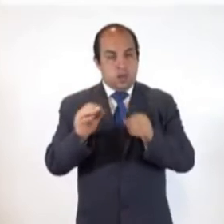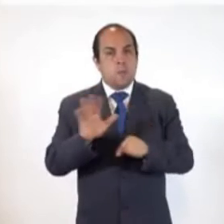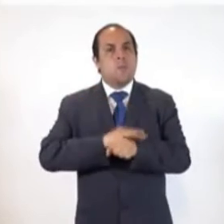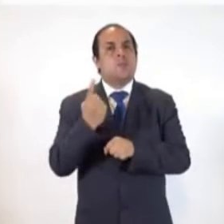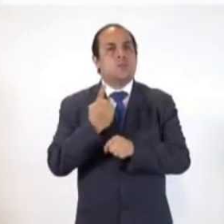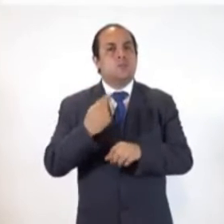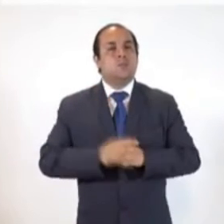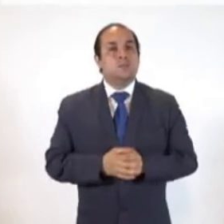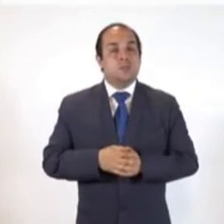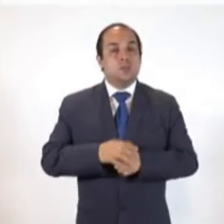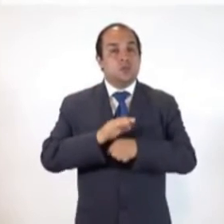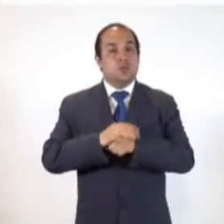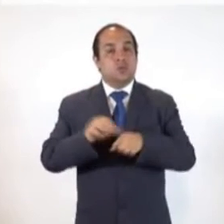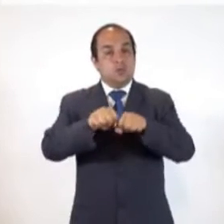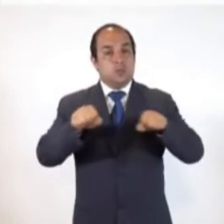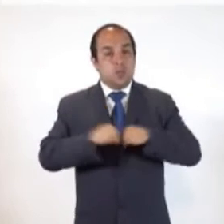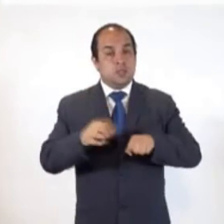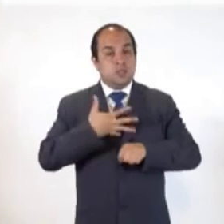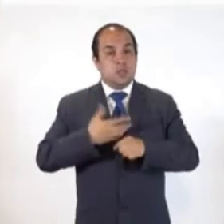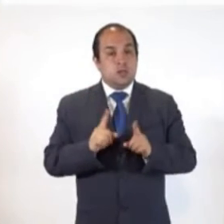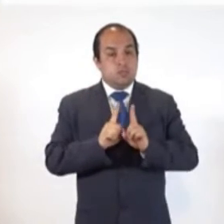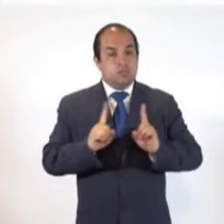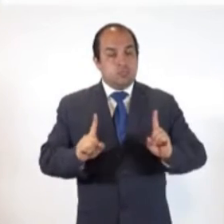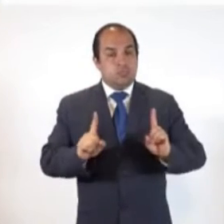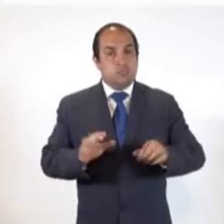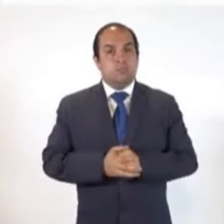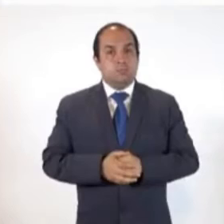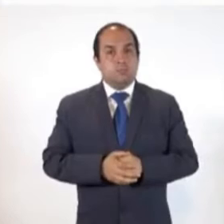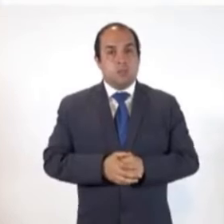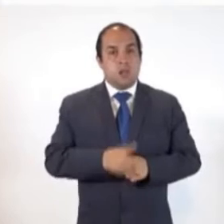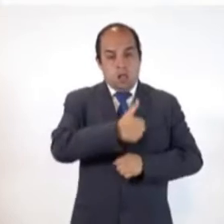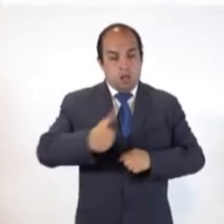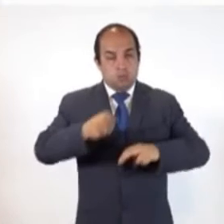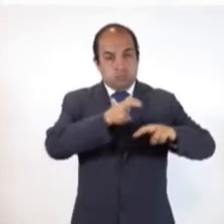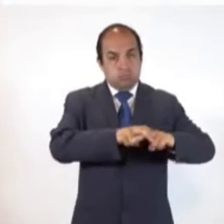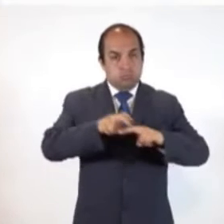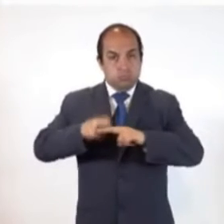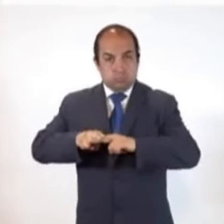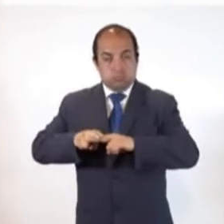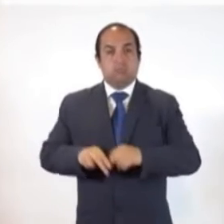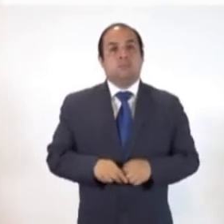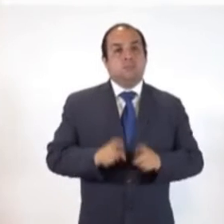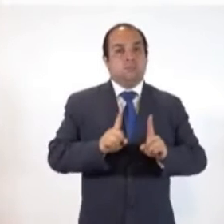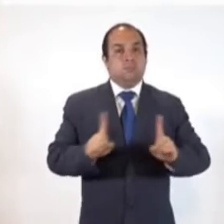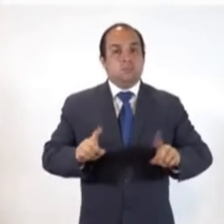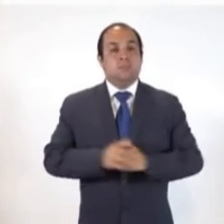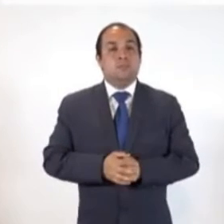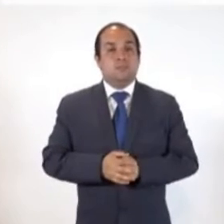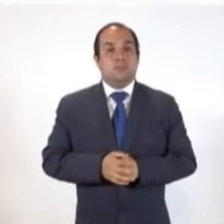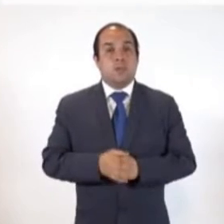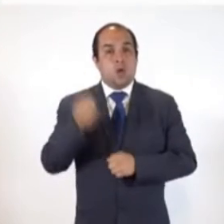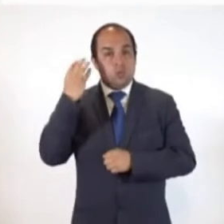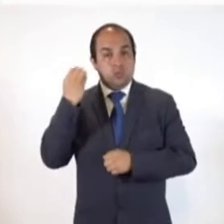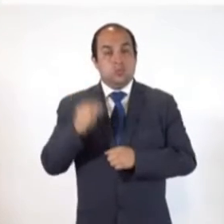60%. Son salas que tienen pues una distancia considerable entre asientos. Entonces ahorita se los detallo. Convenciones en